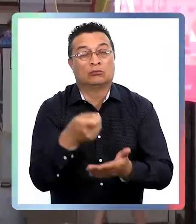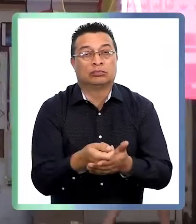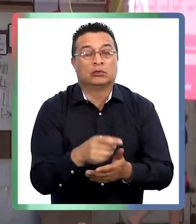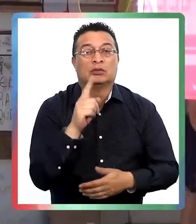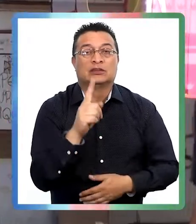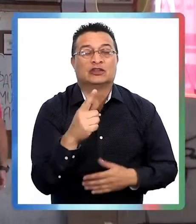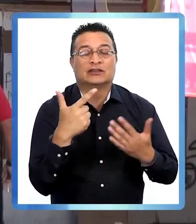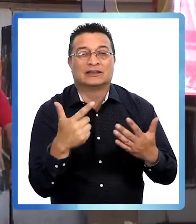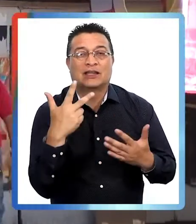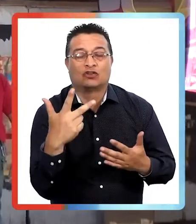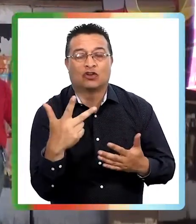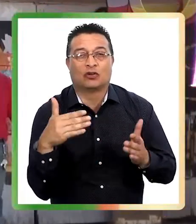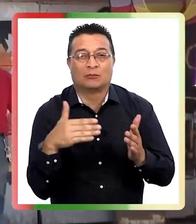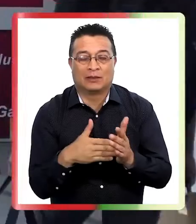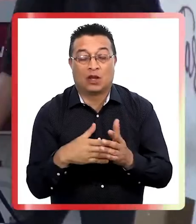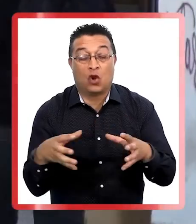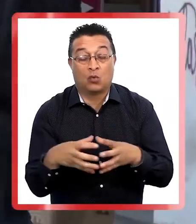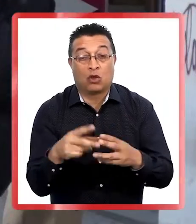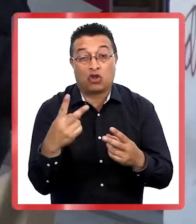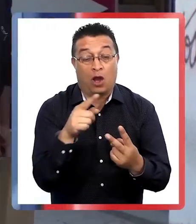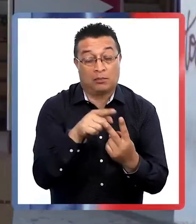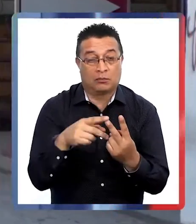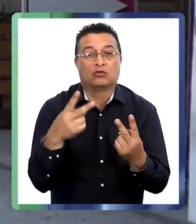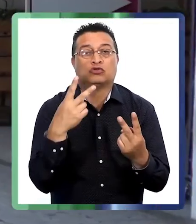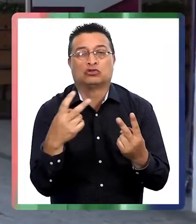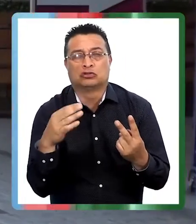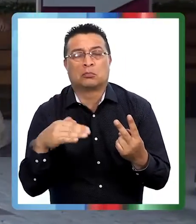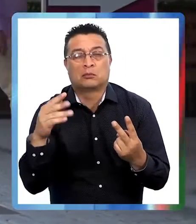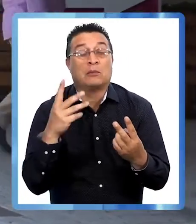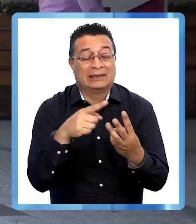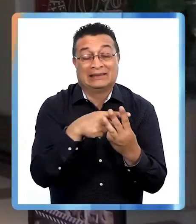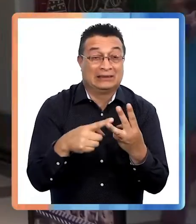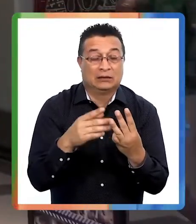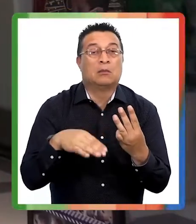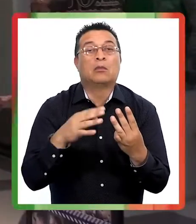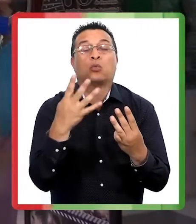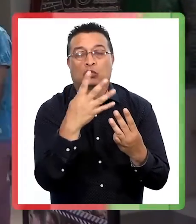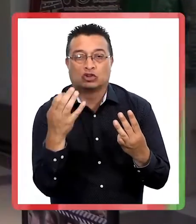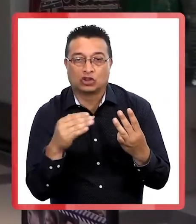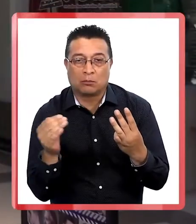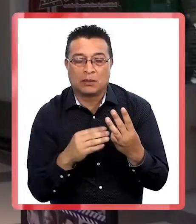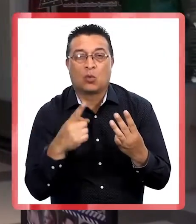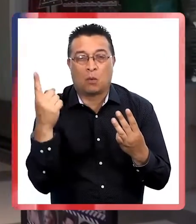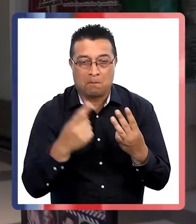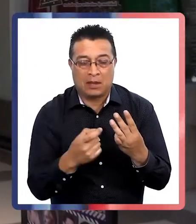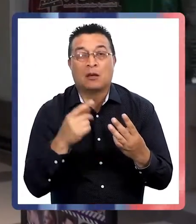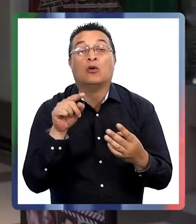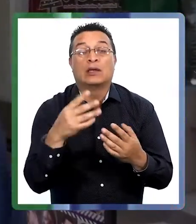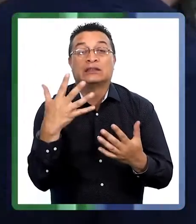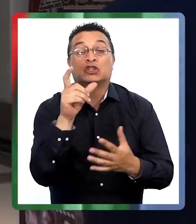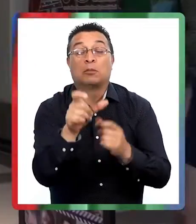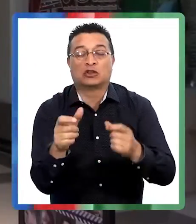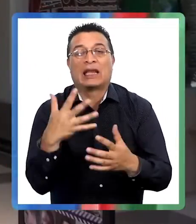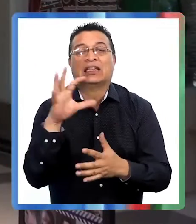del orden de 178, a un grupo familiar de 2 personas, 200 y tantos mil, ya con 3 personas eran 400.000 pesos mensuales, con